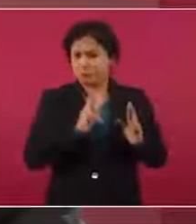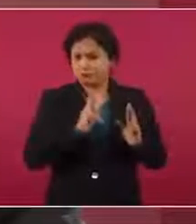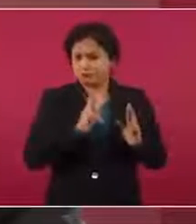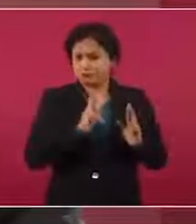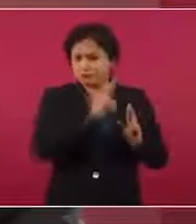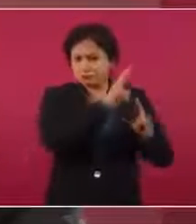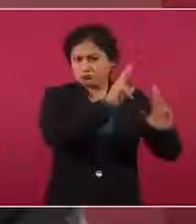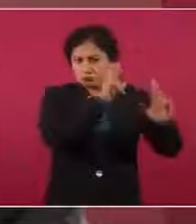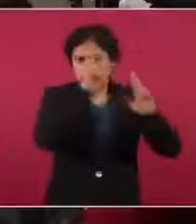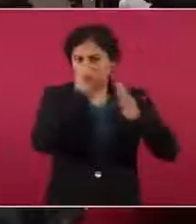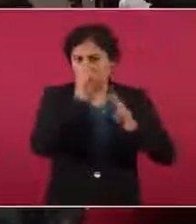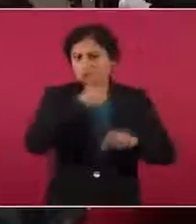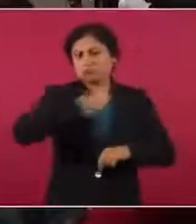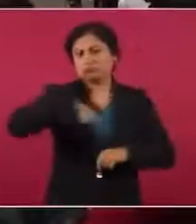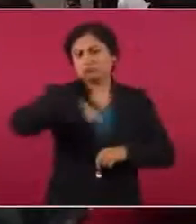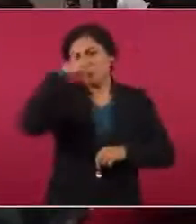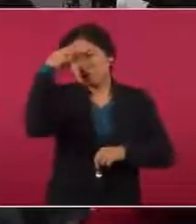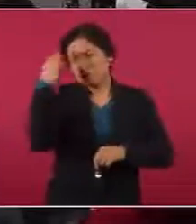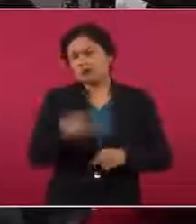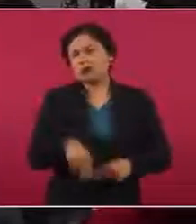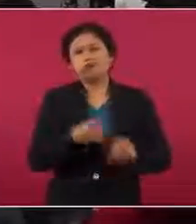nuestra soberanía.